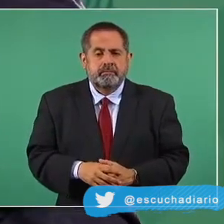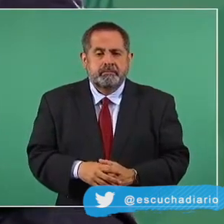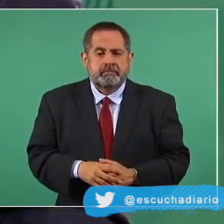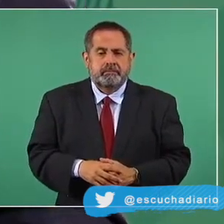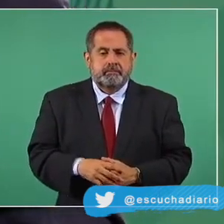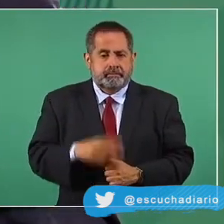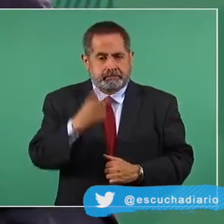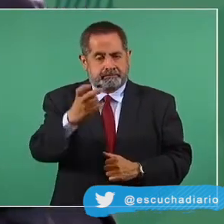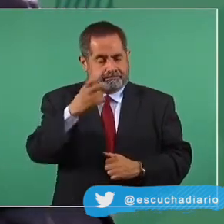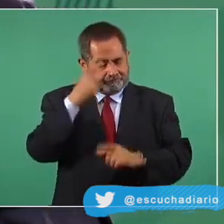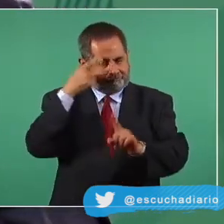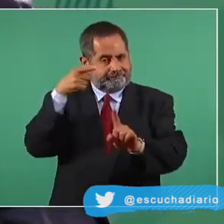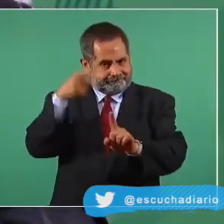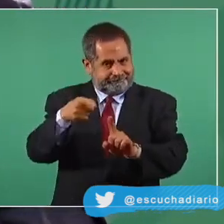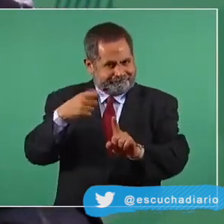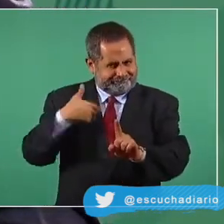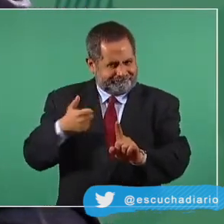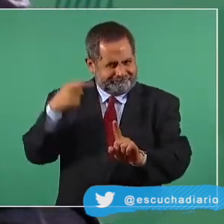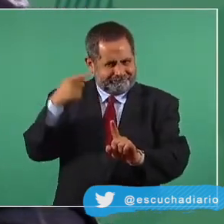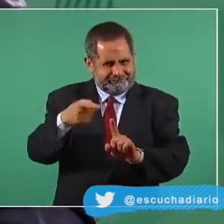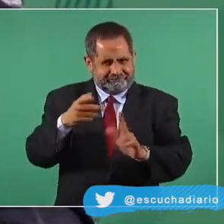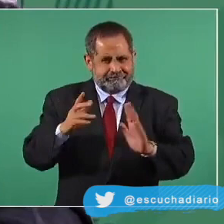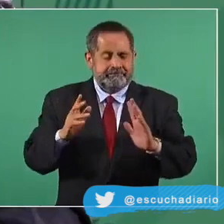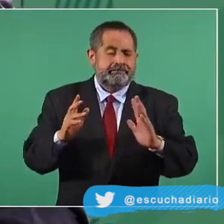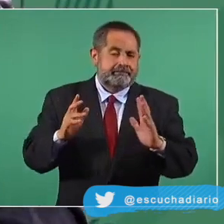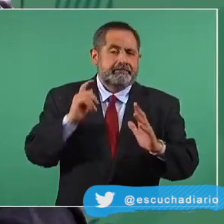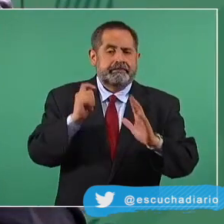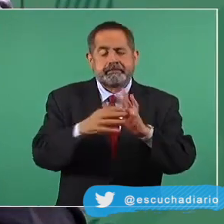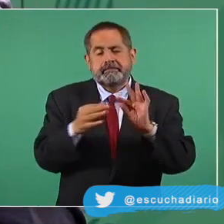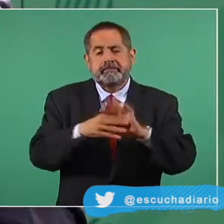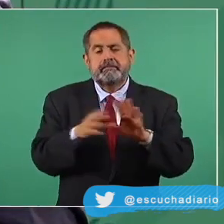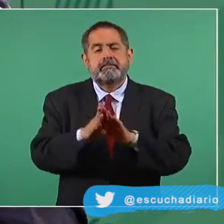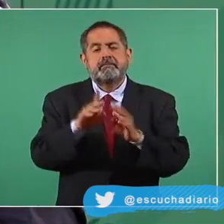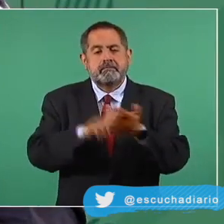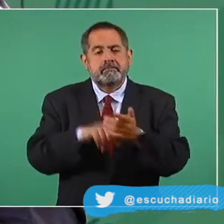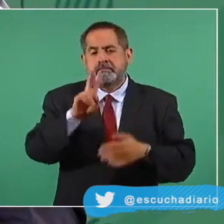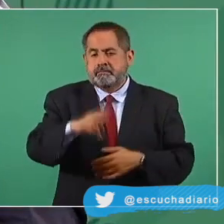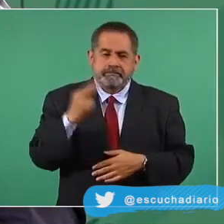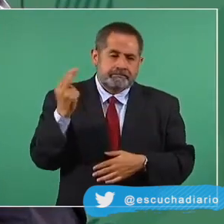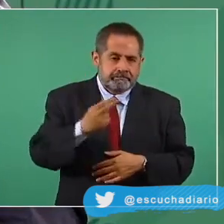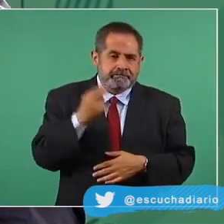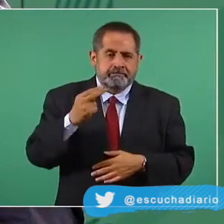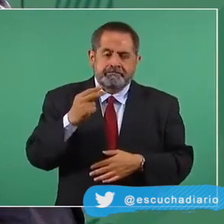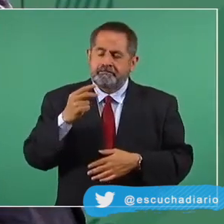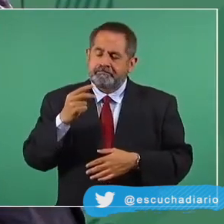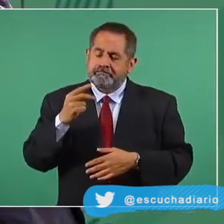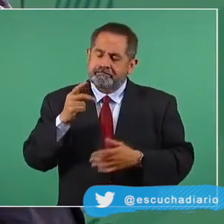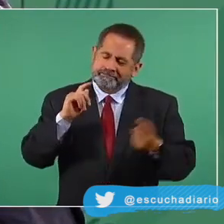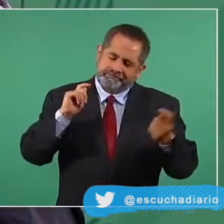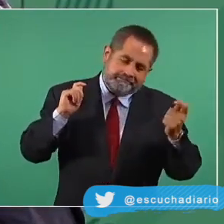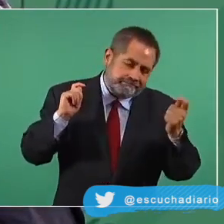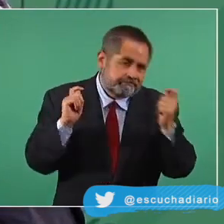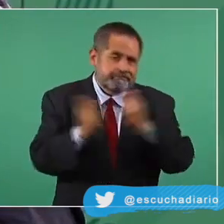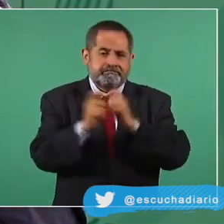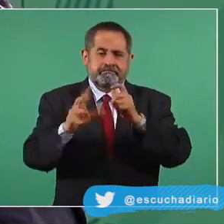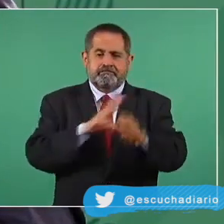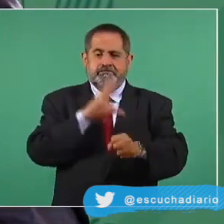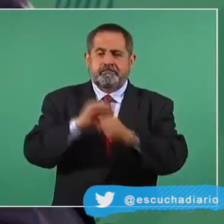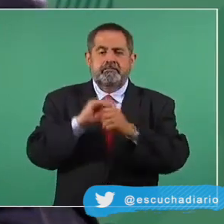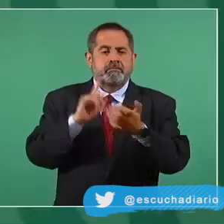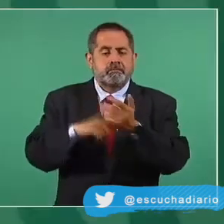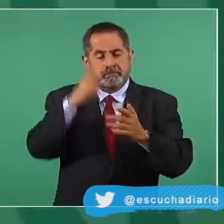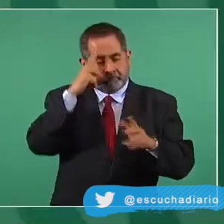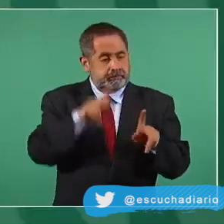A eso me refiero cuando hablo de que es necesaria una revisión a fondo para